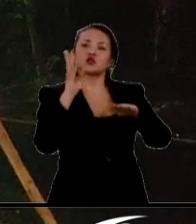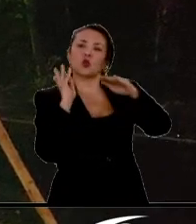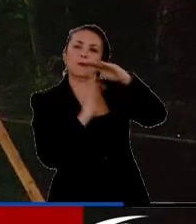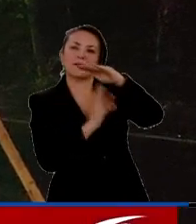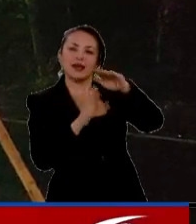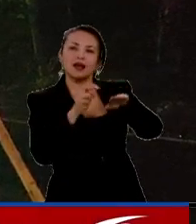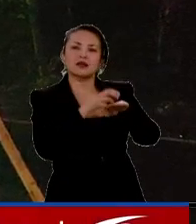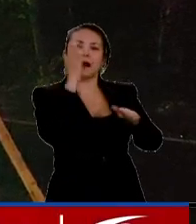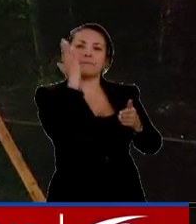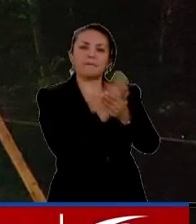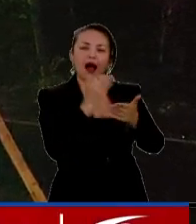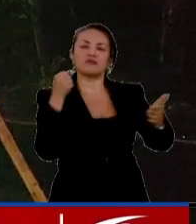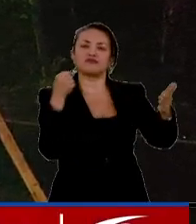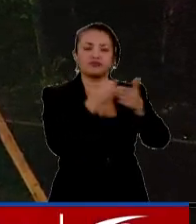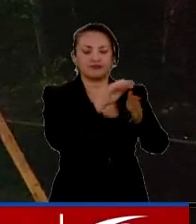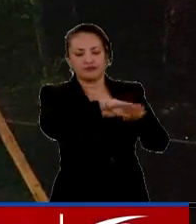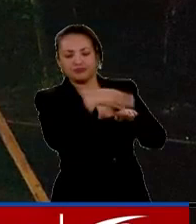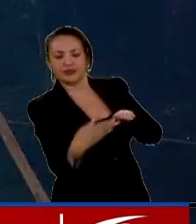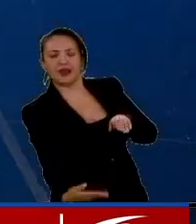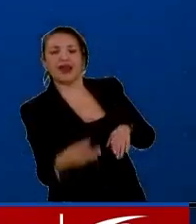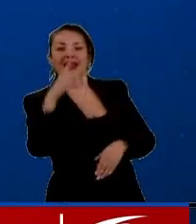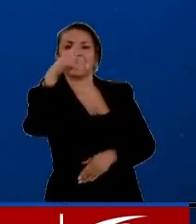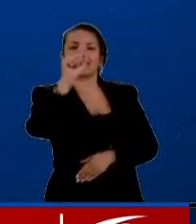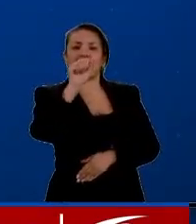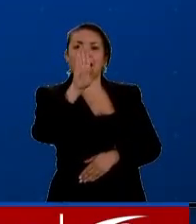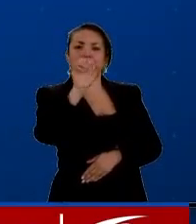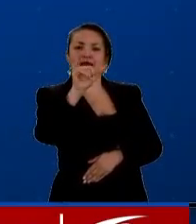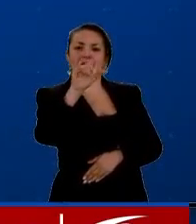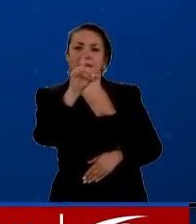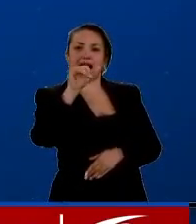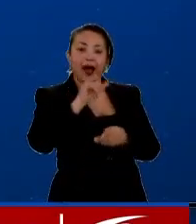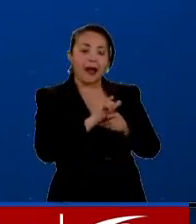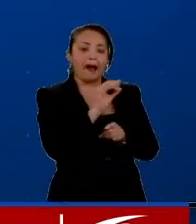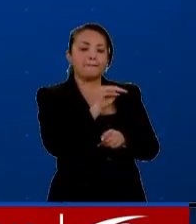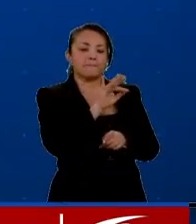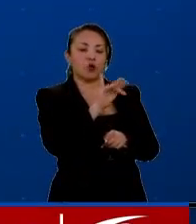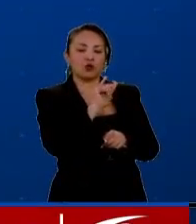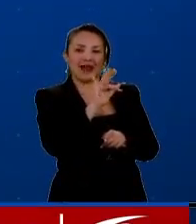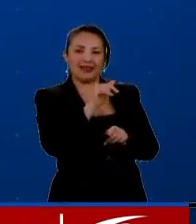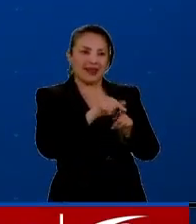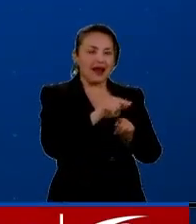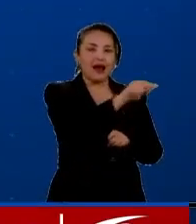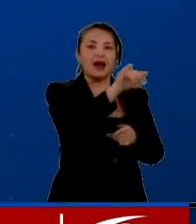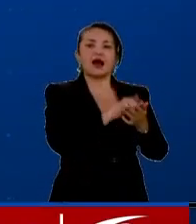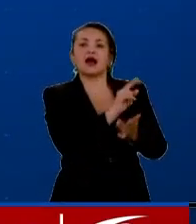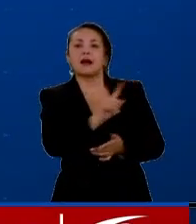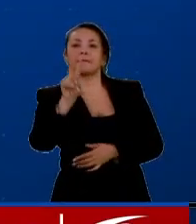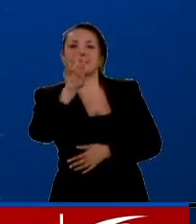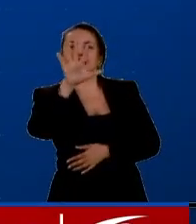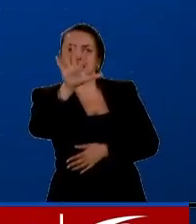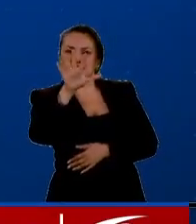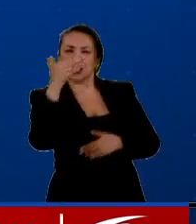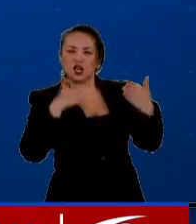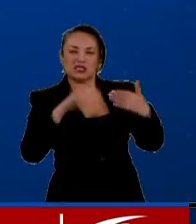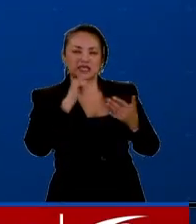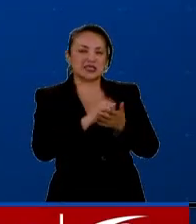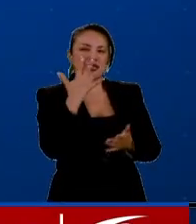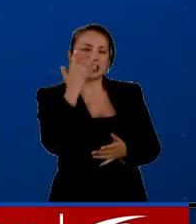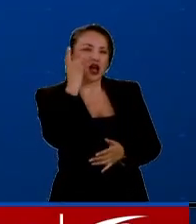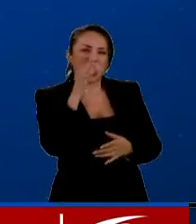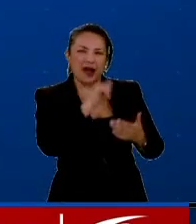y Mutatá. 25 migrantes resultaron heridos, 5 de ellos de gravedad, y tuvieron que ser trasladados a centros asistenciales de la zona.